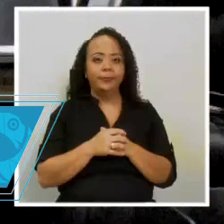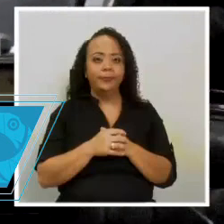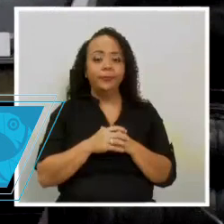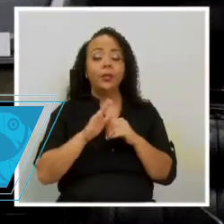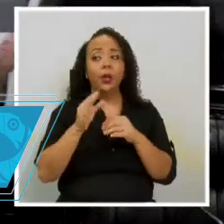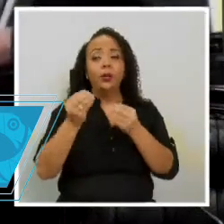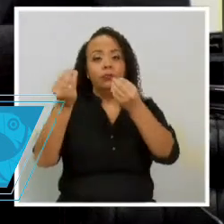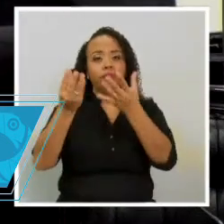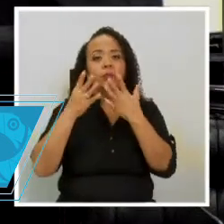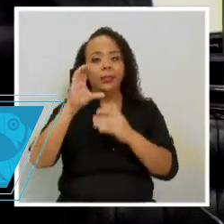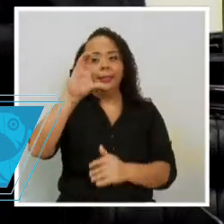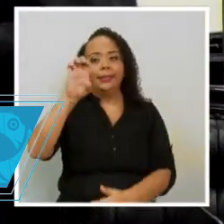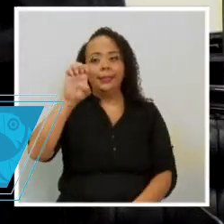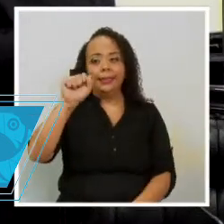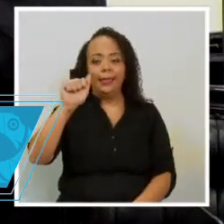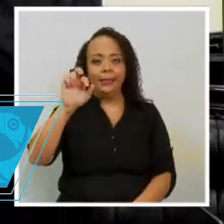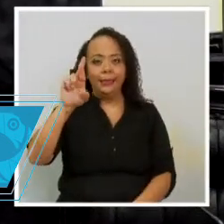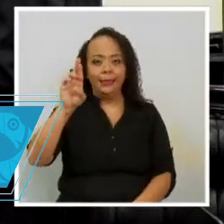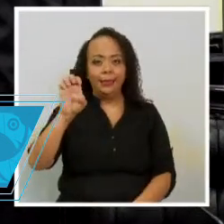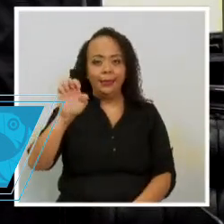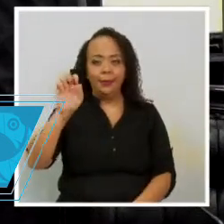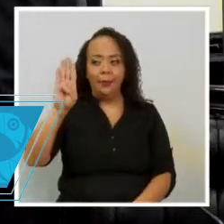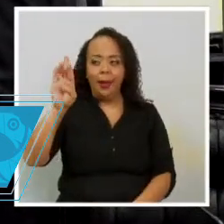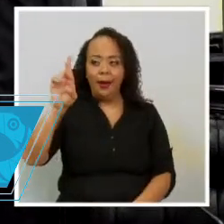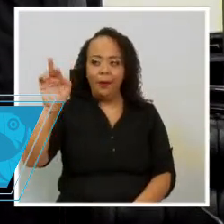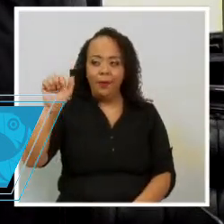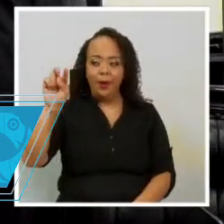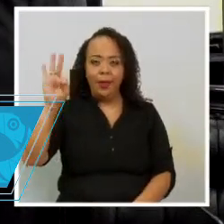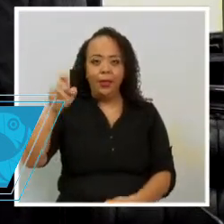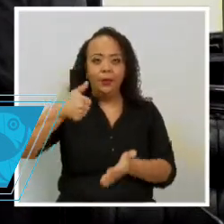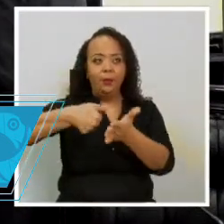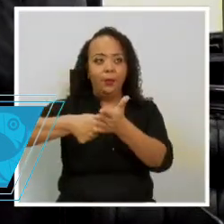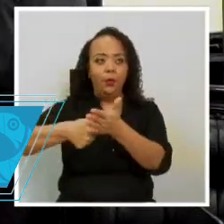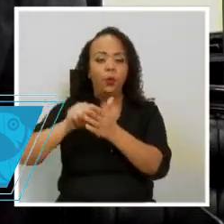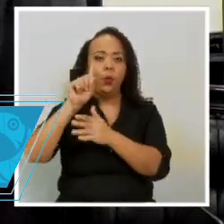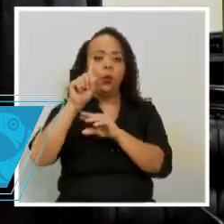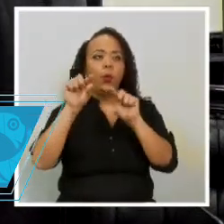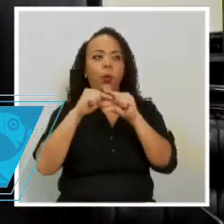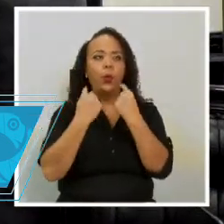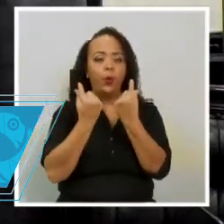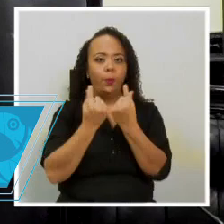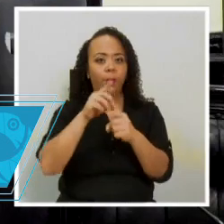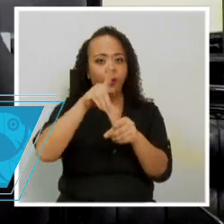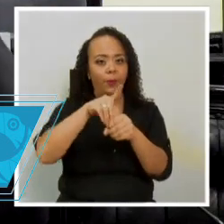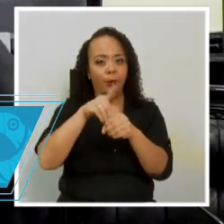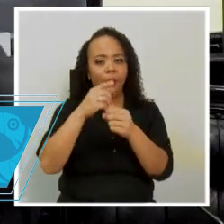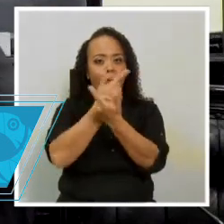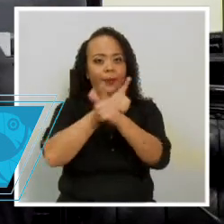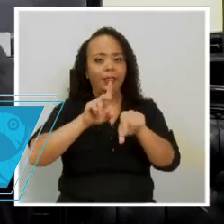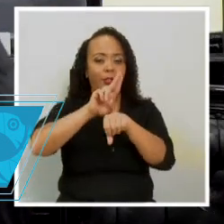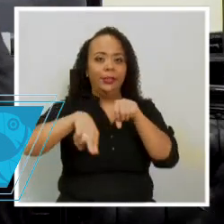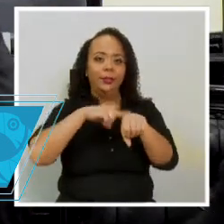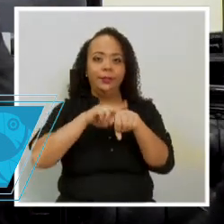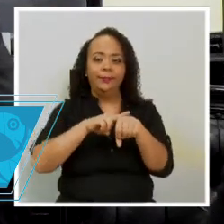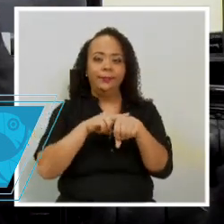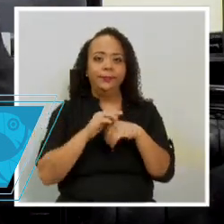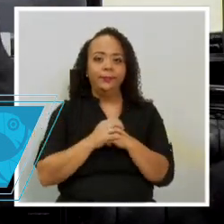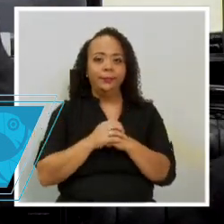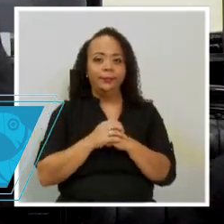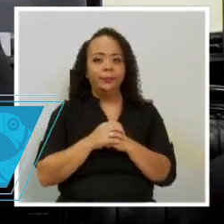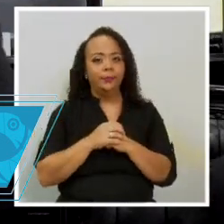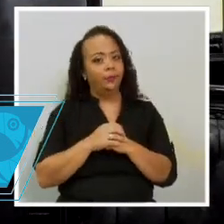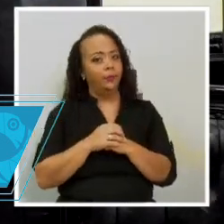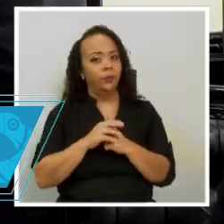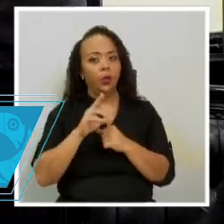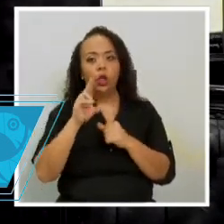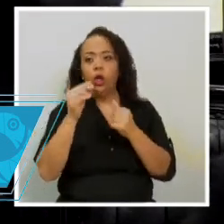nos está informando César Barrantes, que los votos de Liberación Nacional, había un grupo de diputados de Liberación Nacional que no, o se